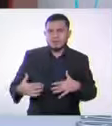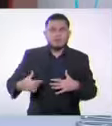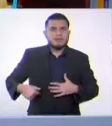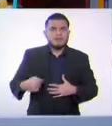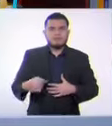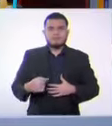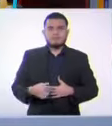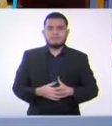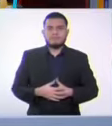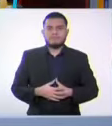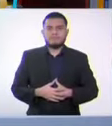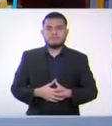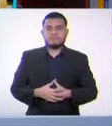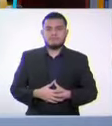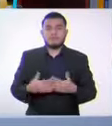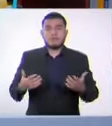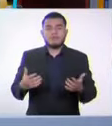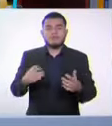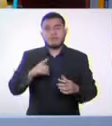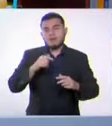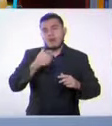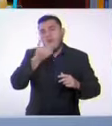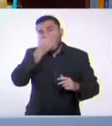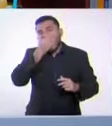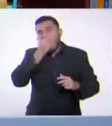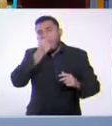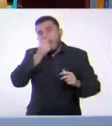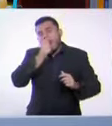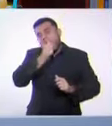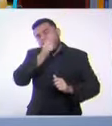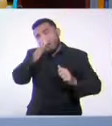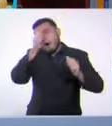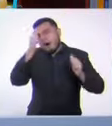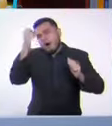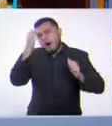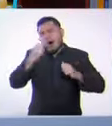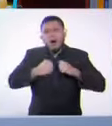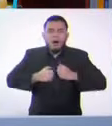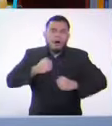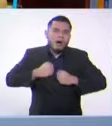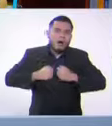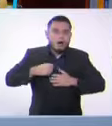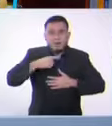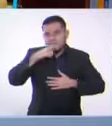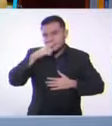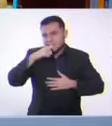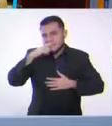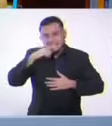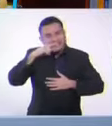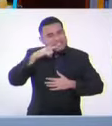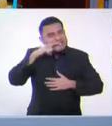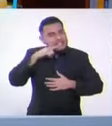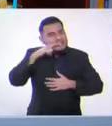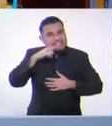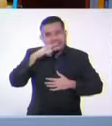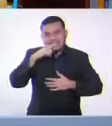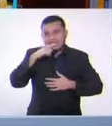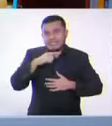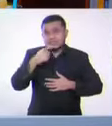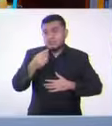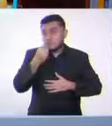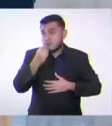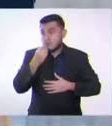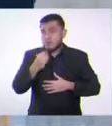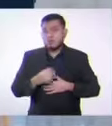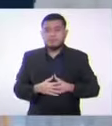cotidianas. Desde que se levantan, toman un baño, se cepillan los dientes, consumen sus